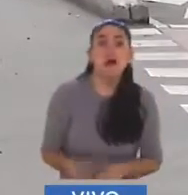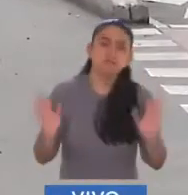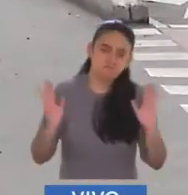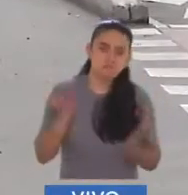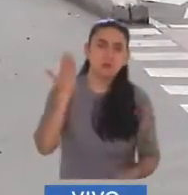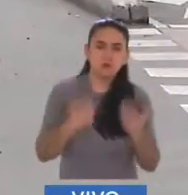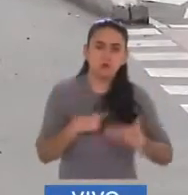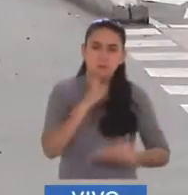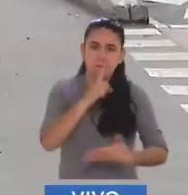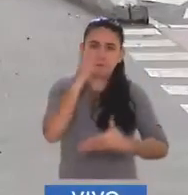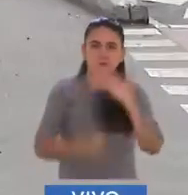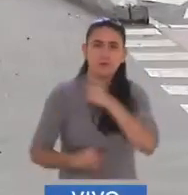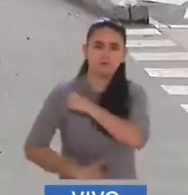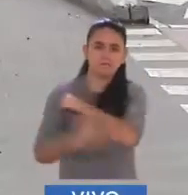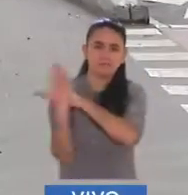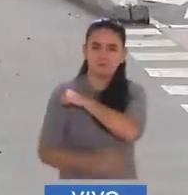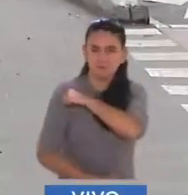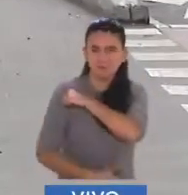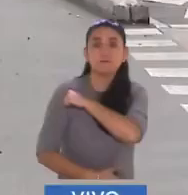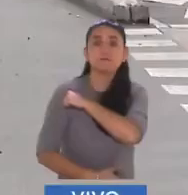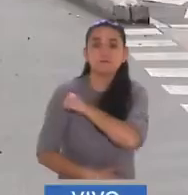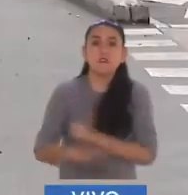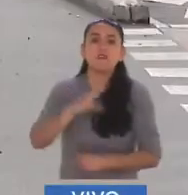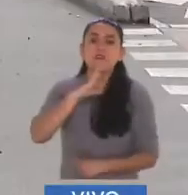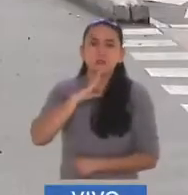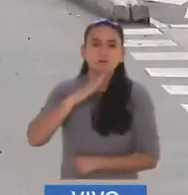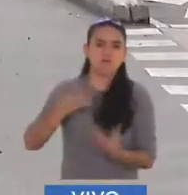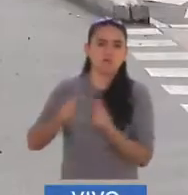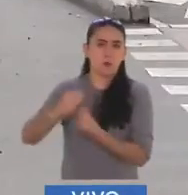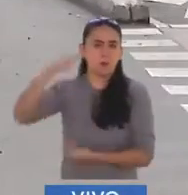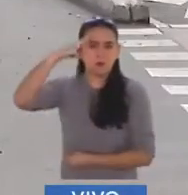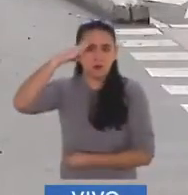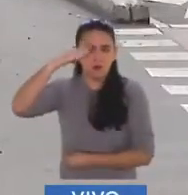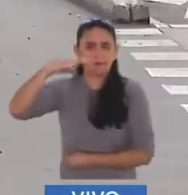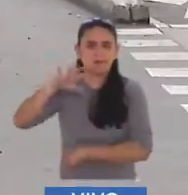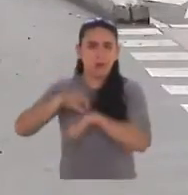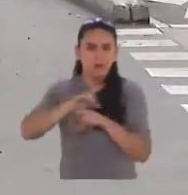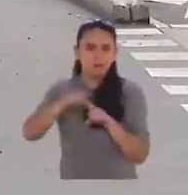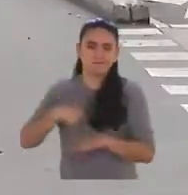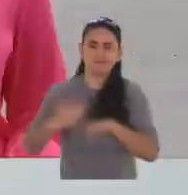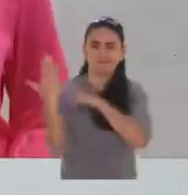acarreando multas y sanciones por parte de las autoridades. Ustedes tienen más noticias.